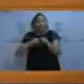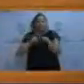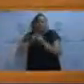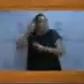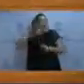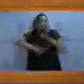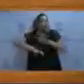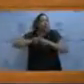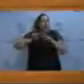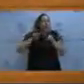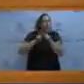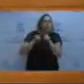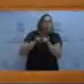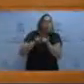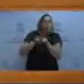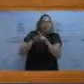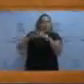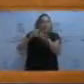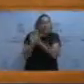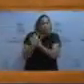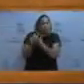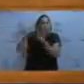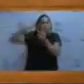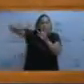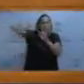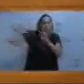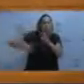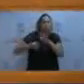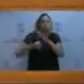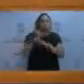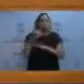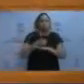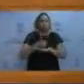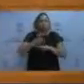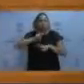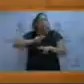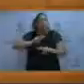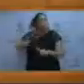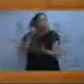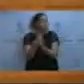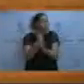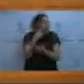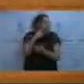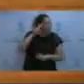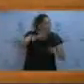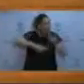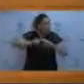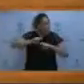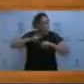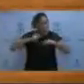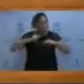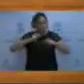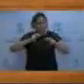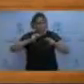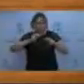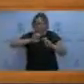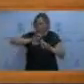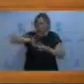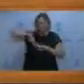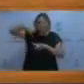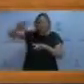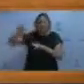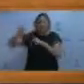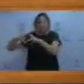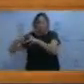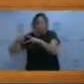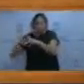para esa situación, para ese impasse de dentro de la empresa, pero que ustedes se pongan ahora a buscar un nuevo gerente externo de la sociedad, a mí